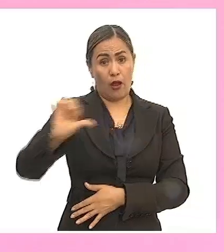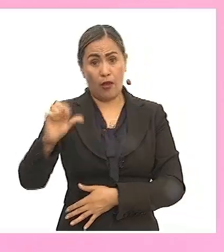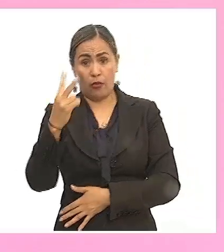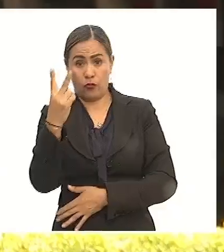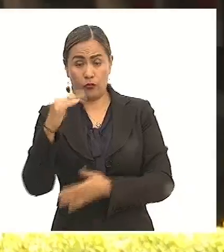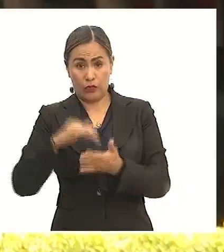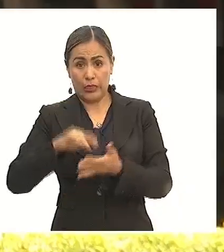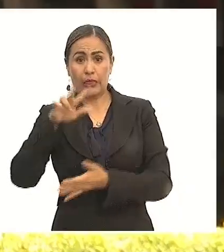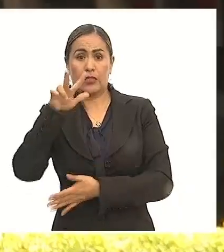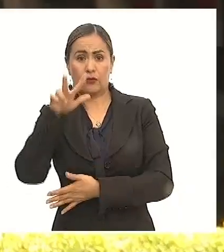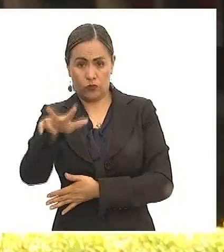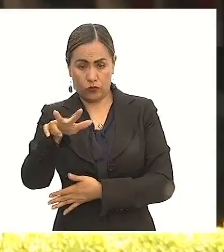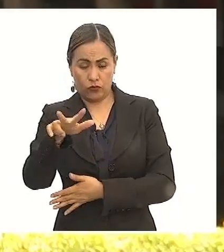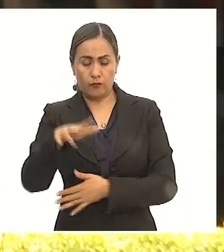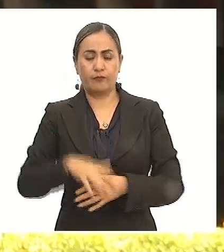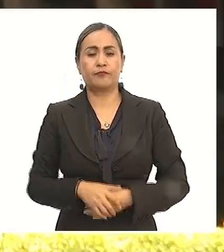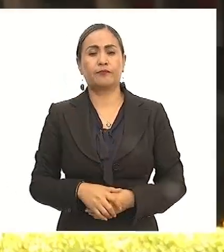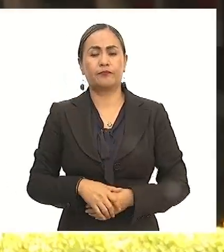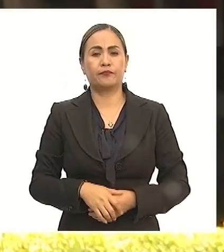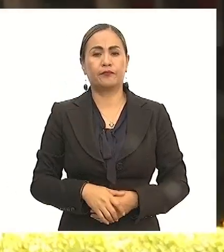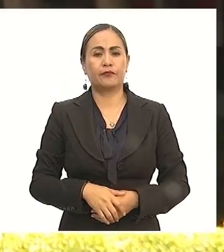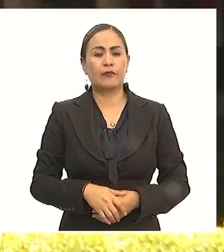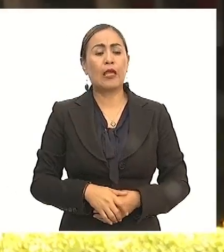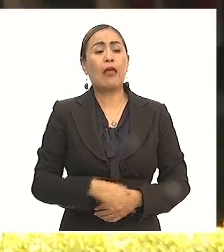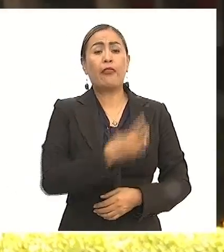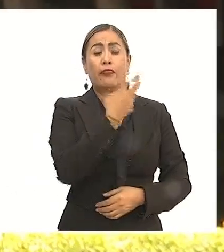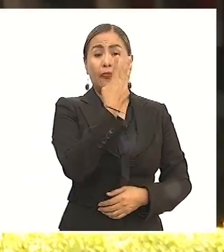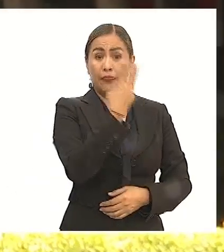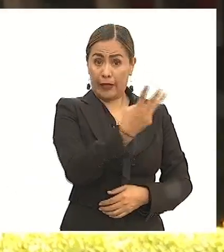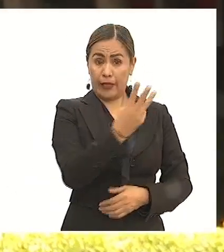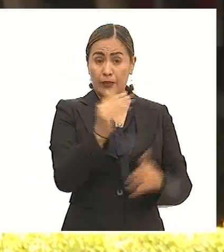2018, cuando se pasó de